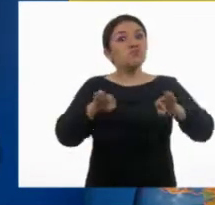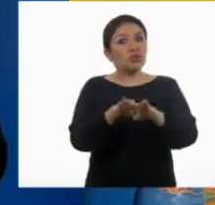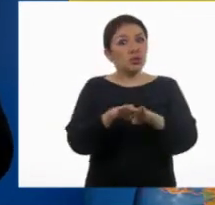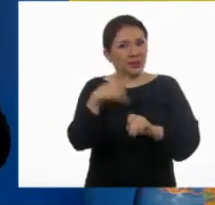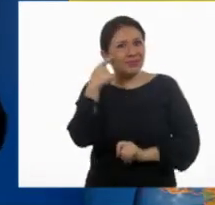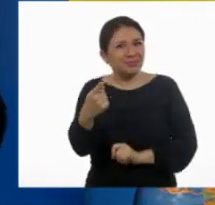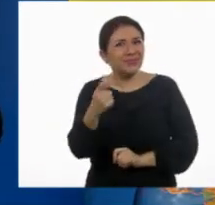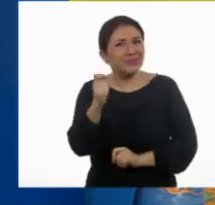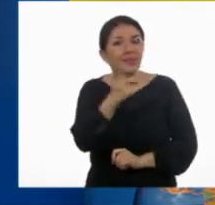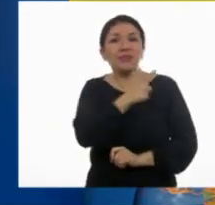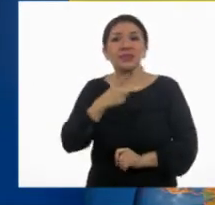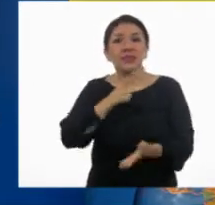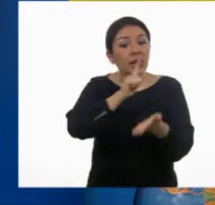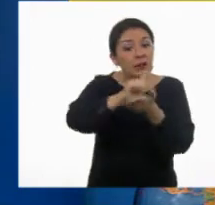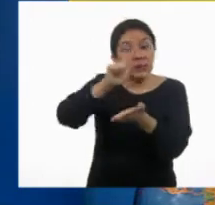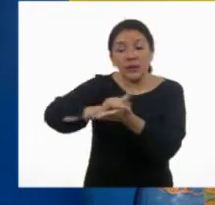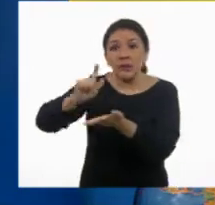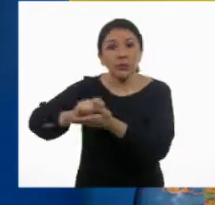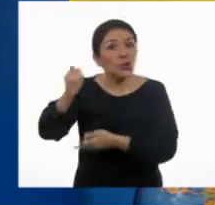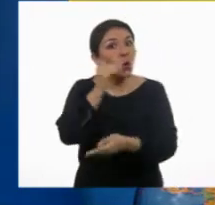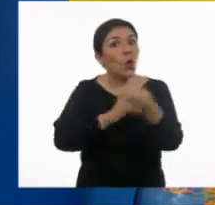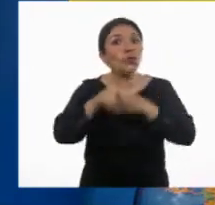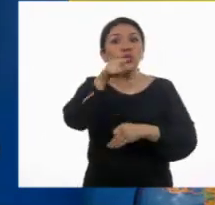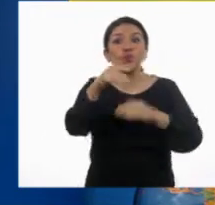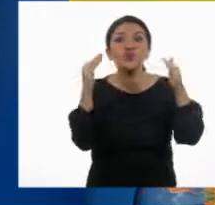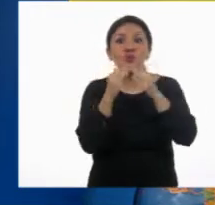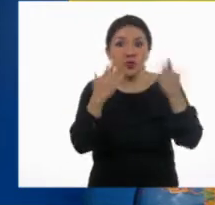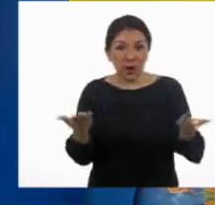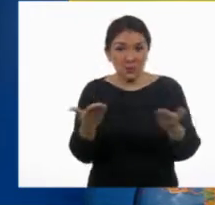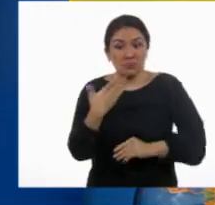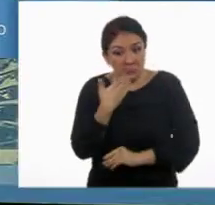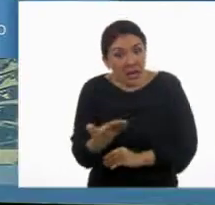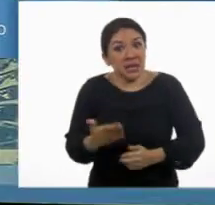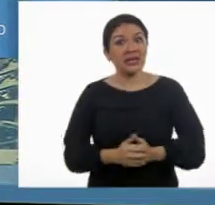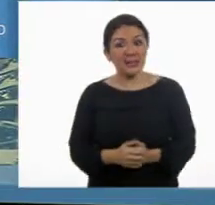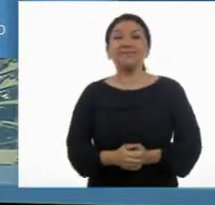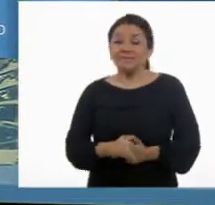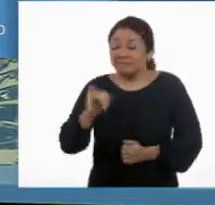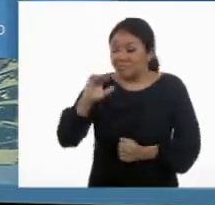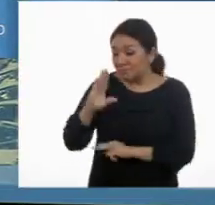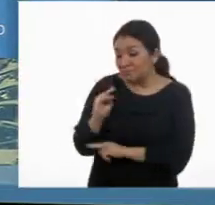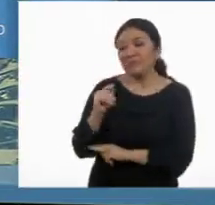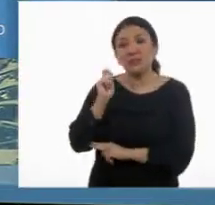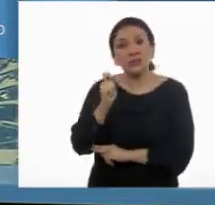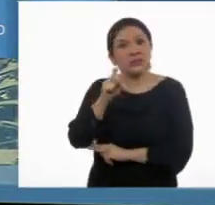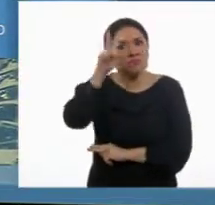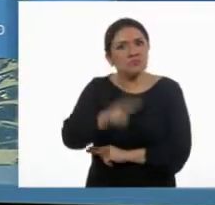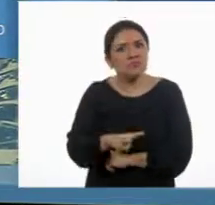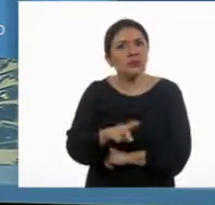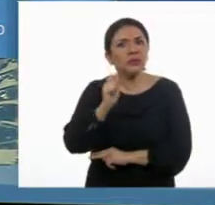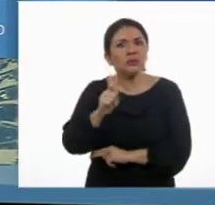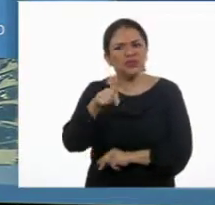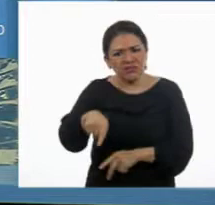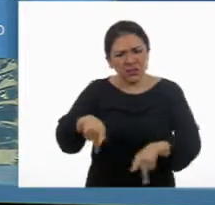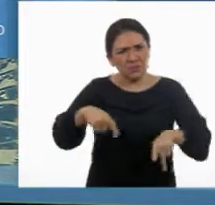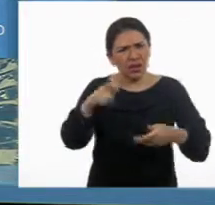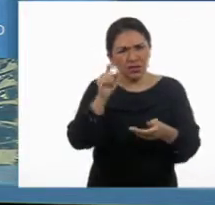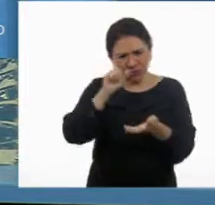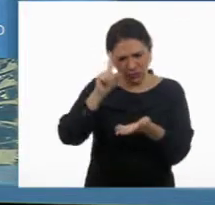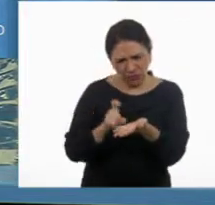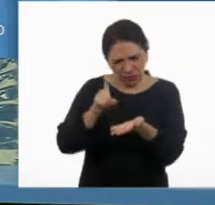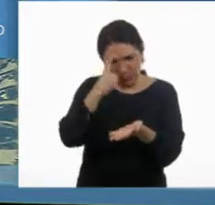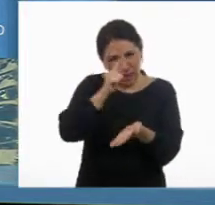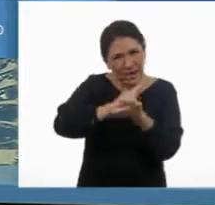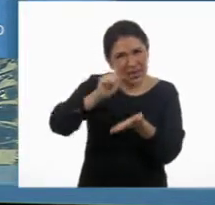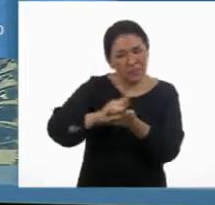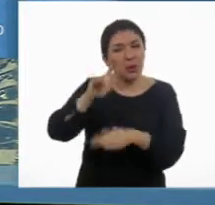actualidad mantener limpia y desinfectada la casa. ¡Está súper bien, Tom! Sí, pues es tan grande el éxito del